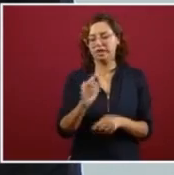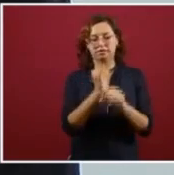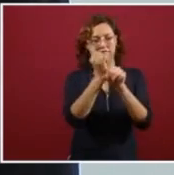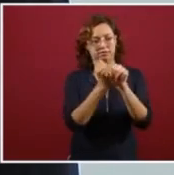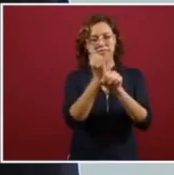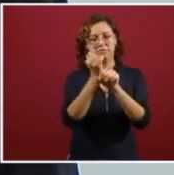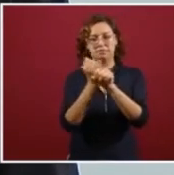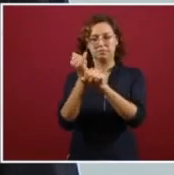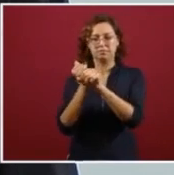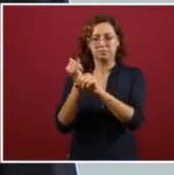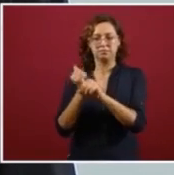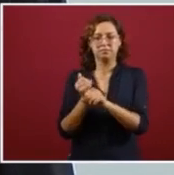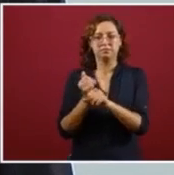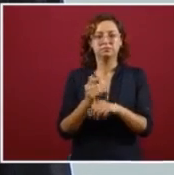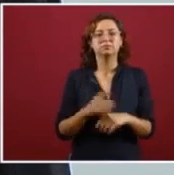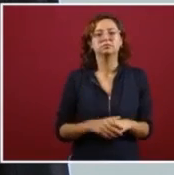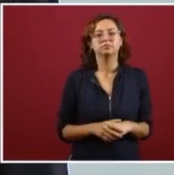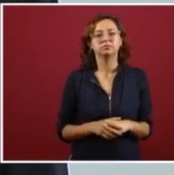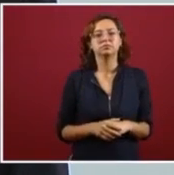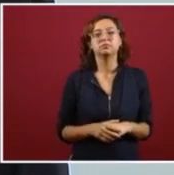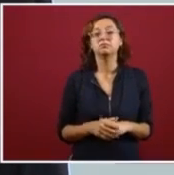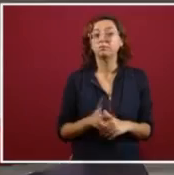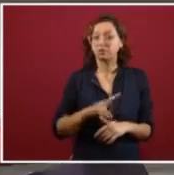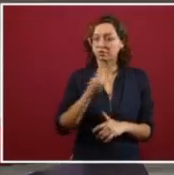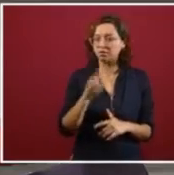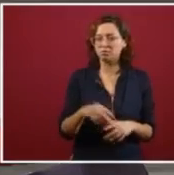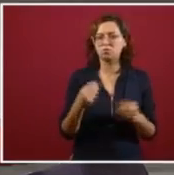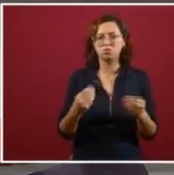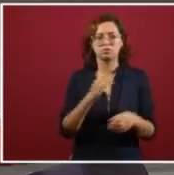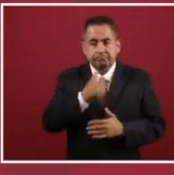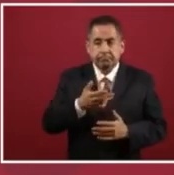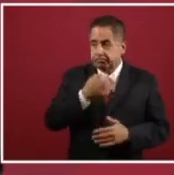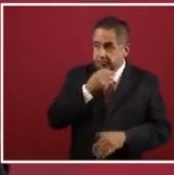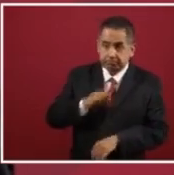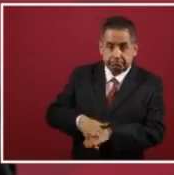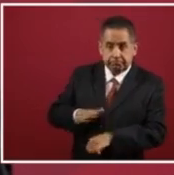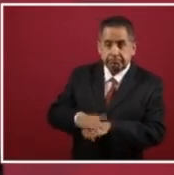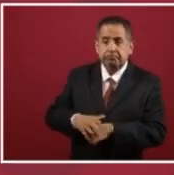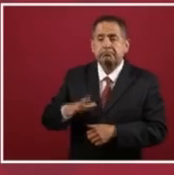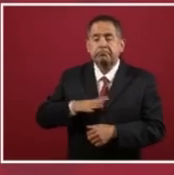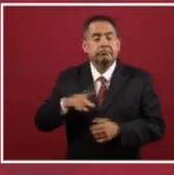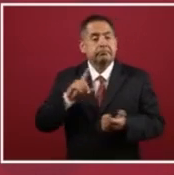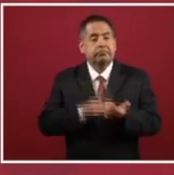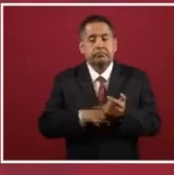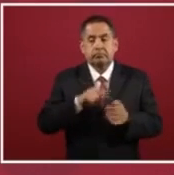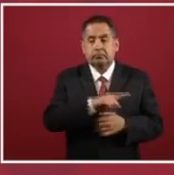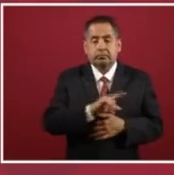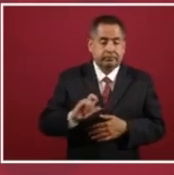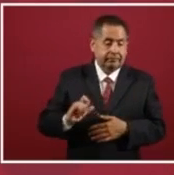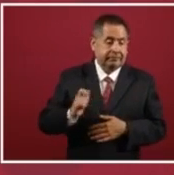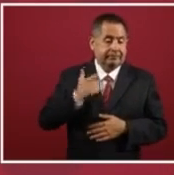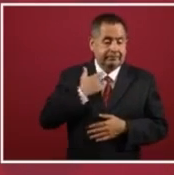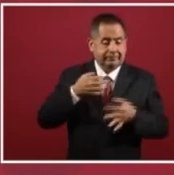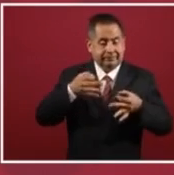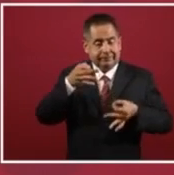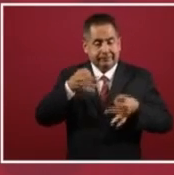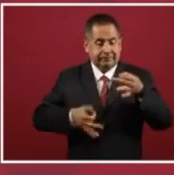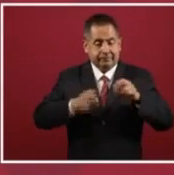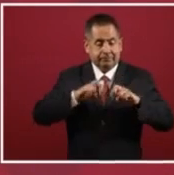la construcción del aeropuerto de Santa Lucía. Entonces me dicen que hay un exministro de la